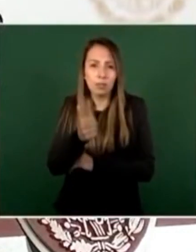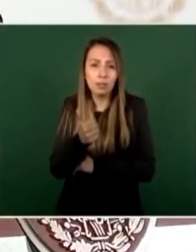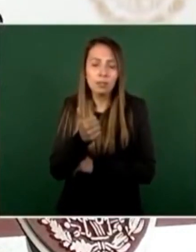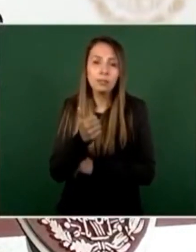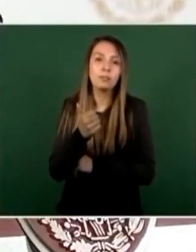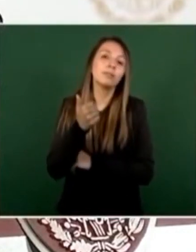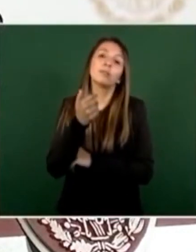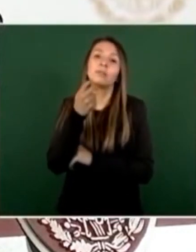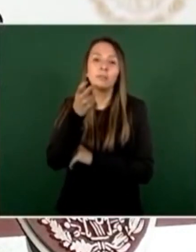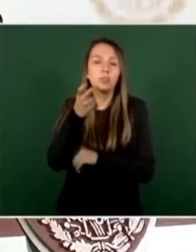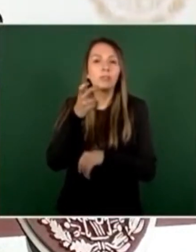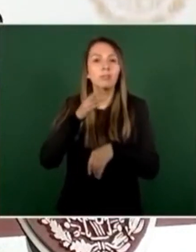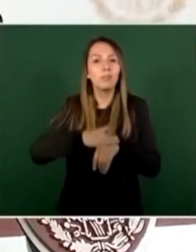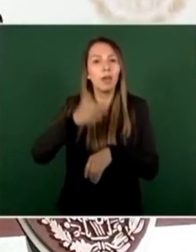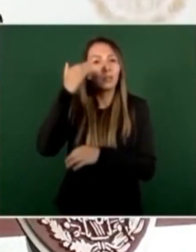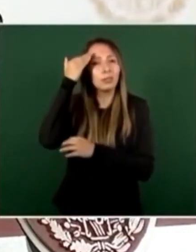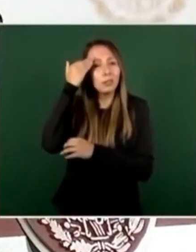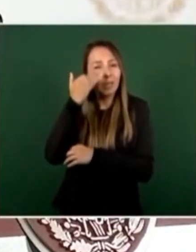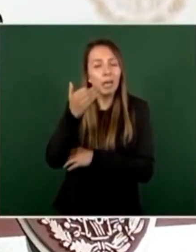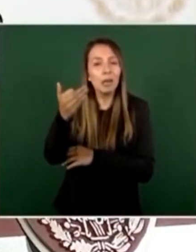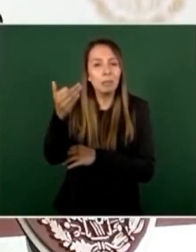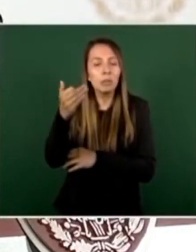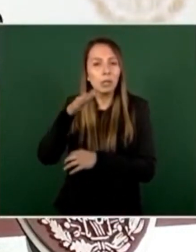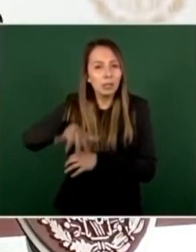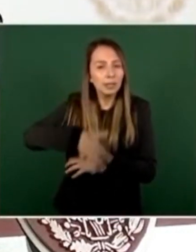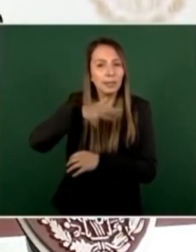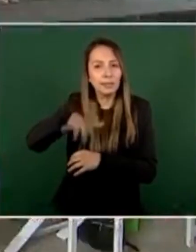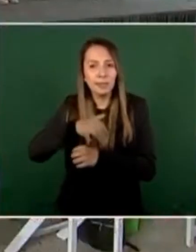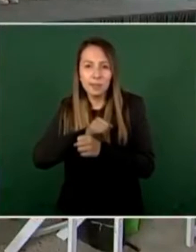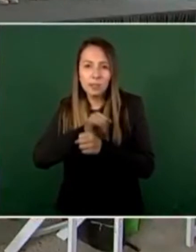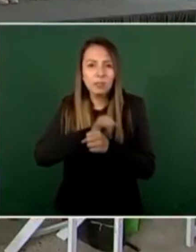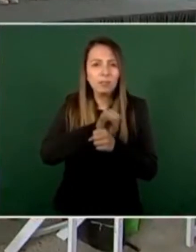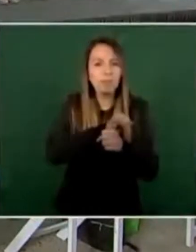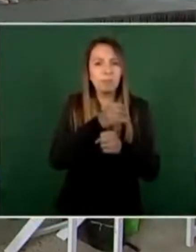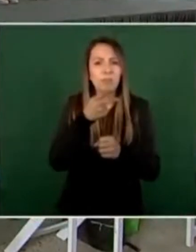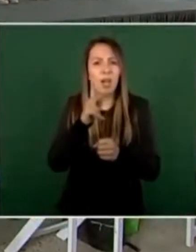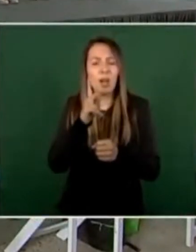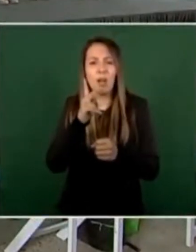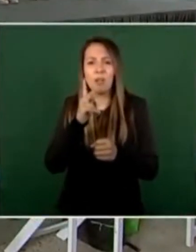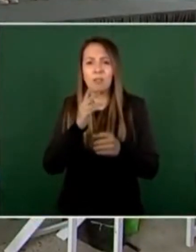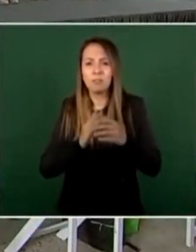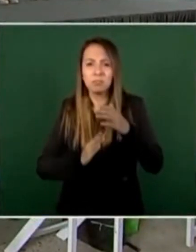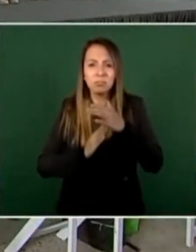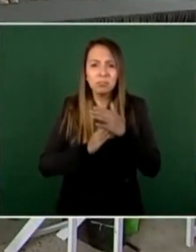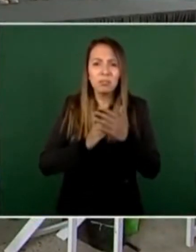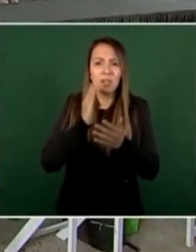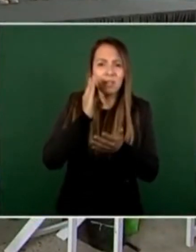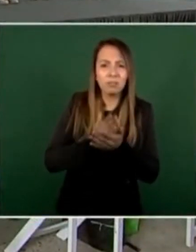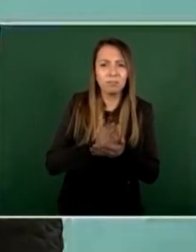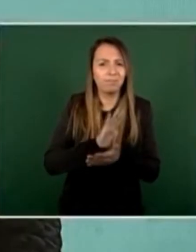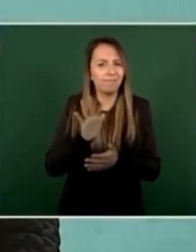pueda llevar más tiempo, trabajaremos sin pausa, profesionalismo y compromiso.